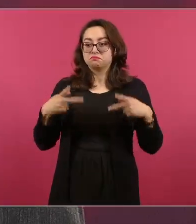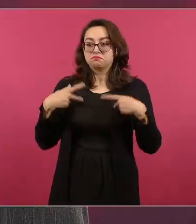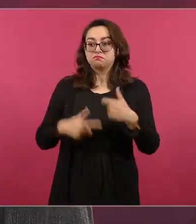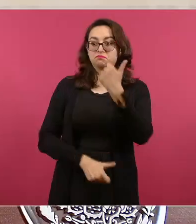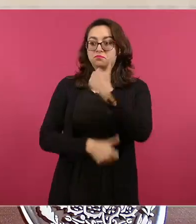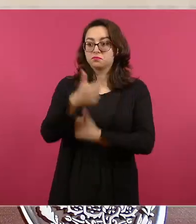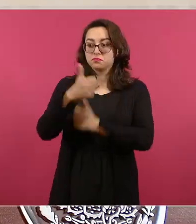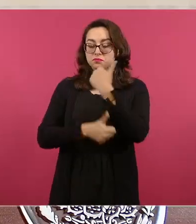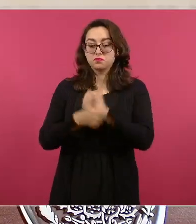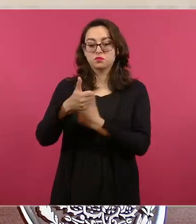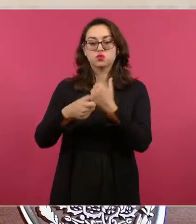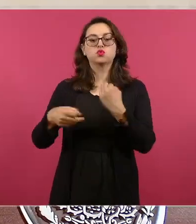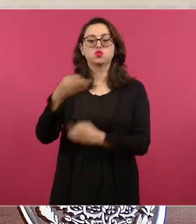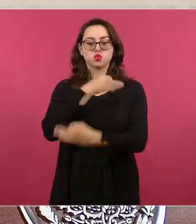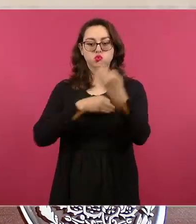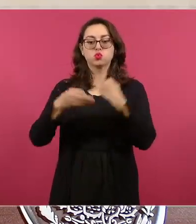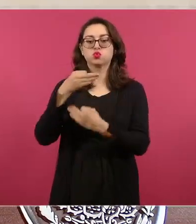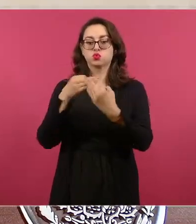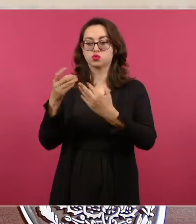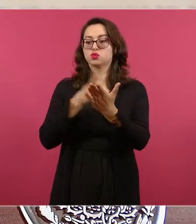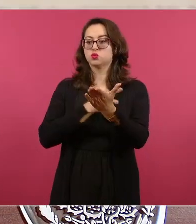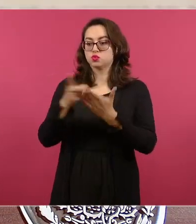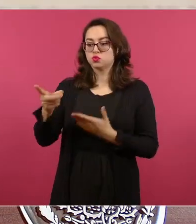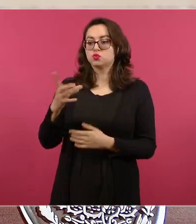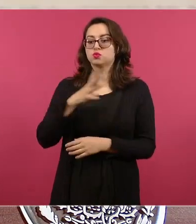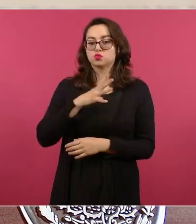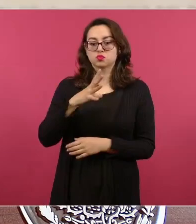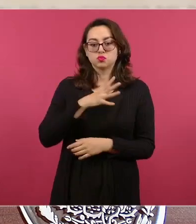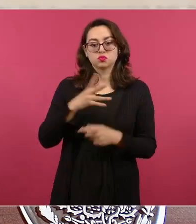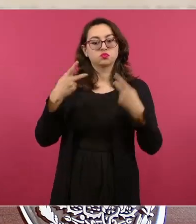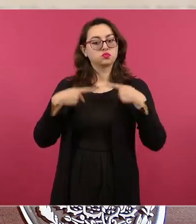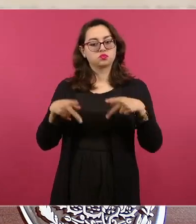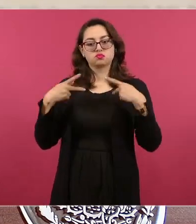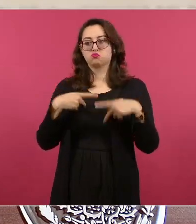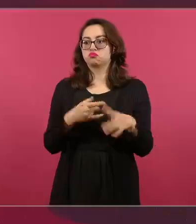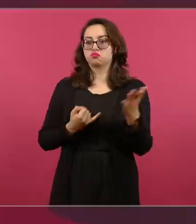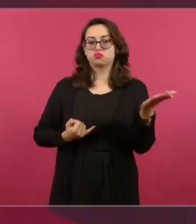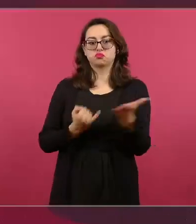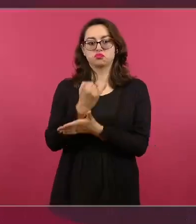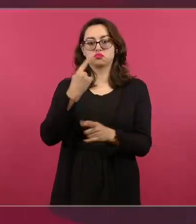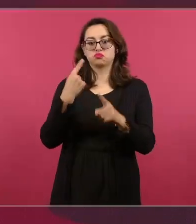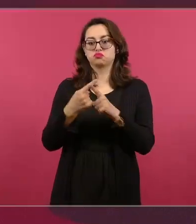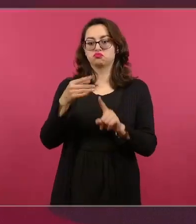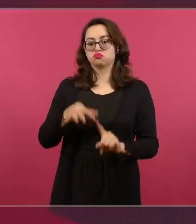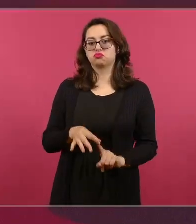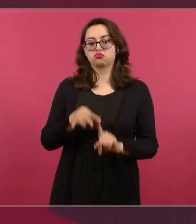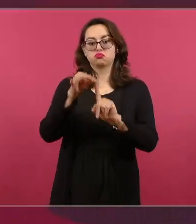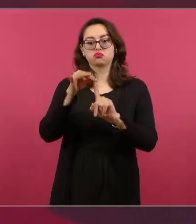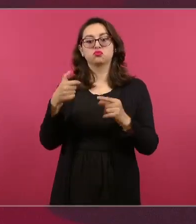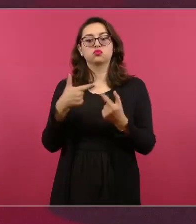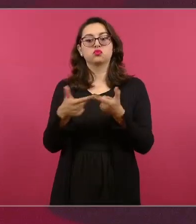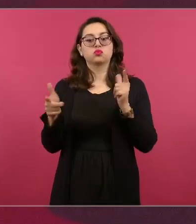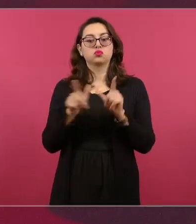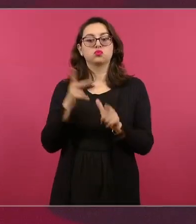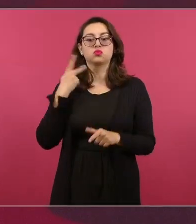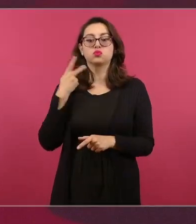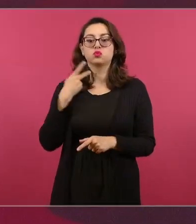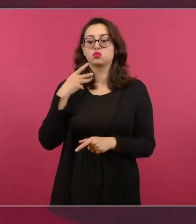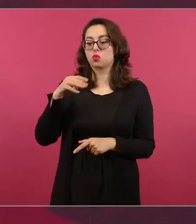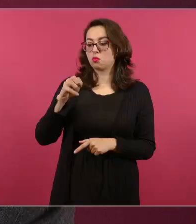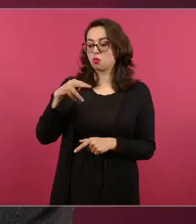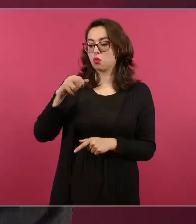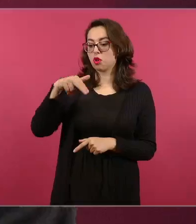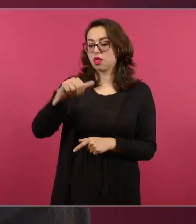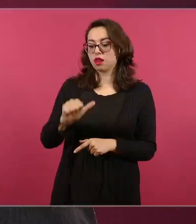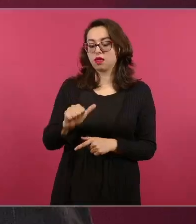Morena, hay un método definido, estatutario, que es